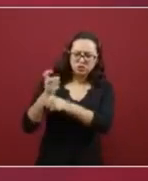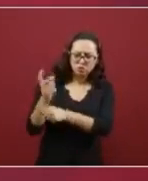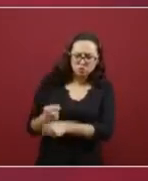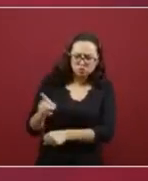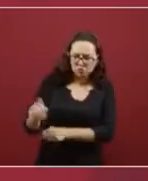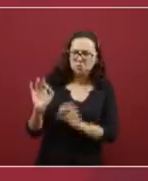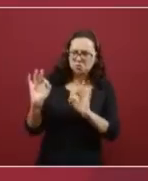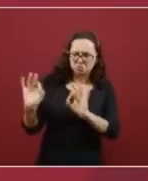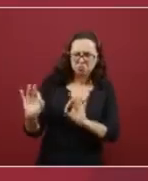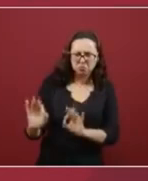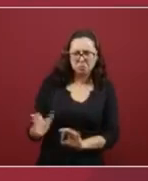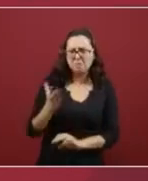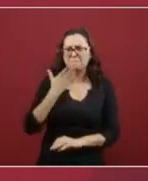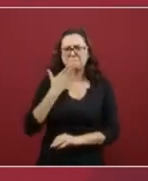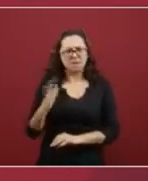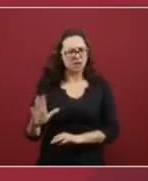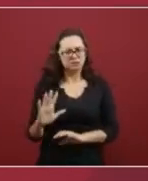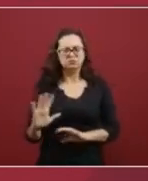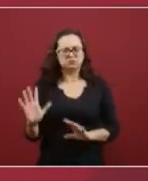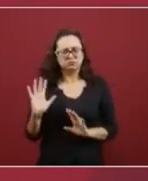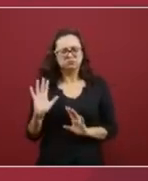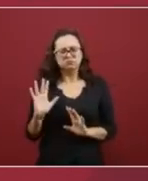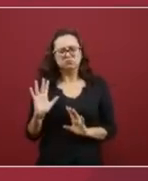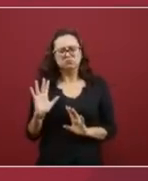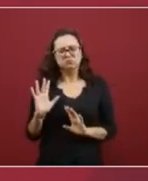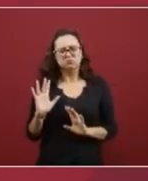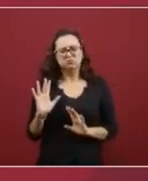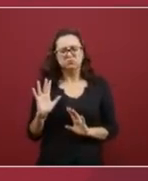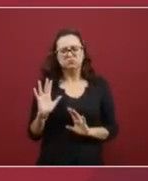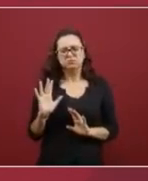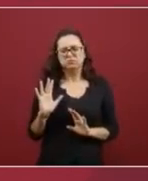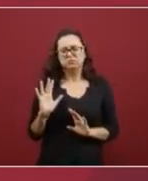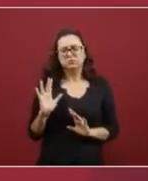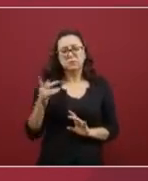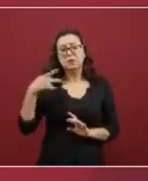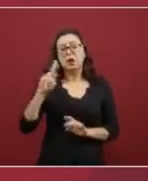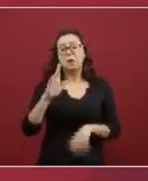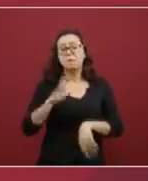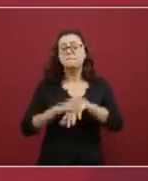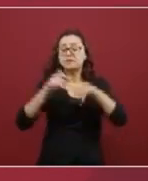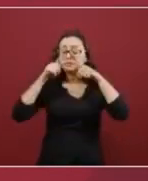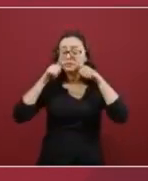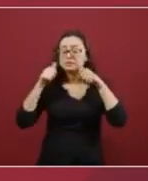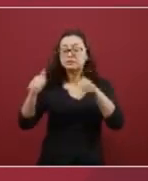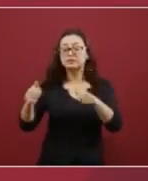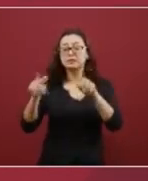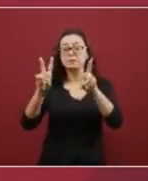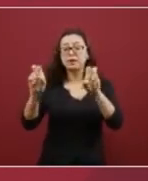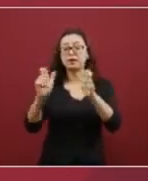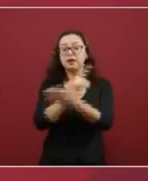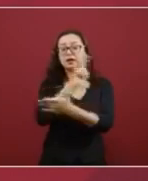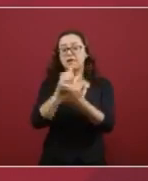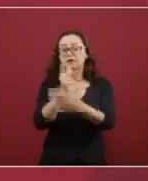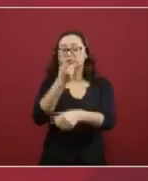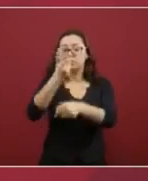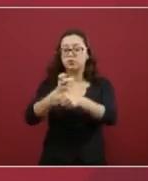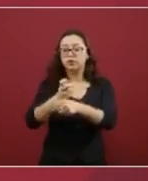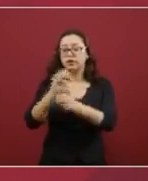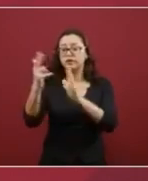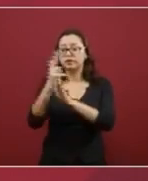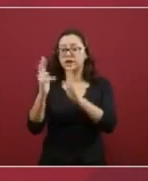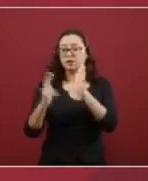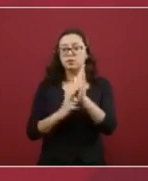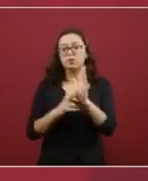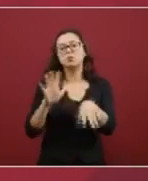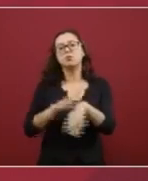quieren estar atentos a las leyes secundarias, reglamentarias, porque no todo puede